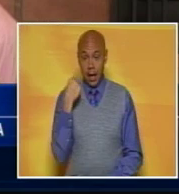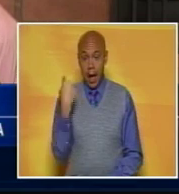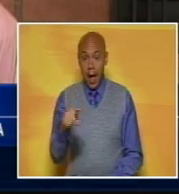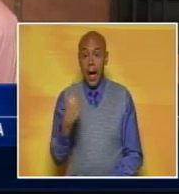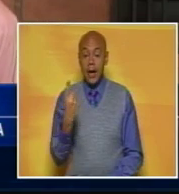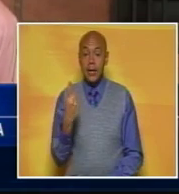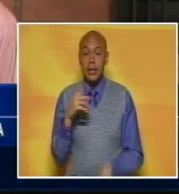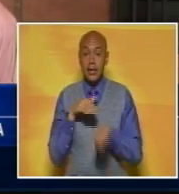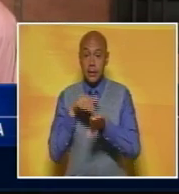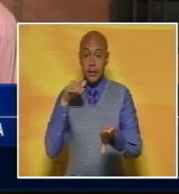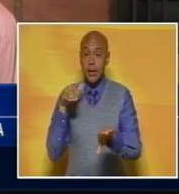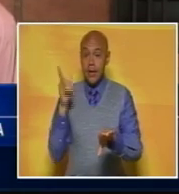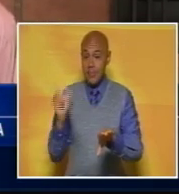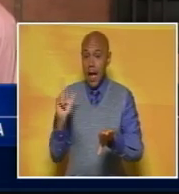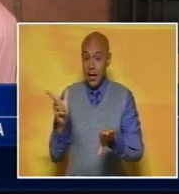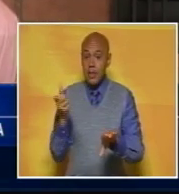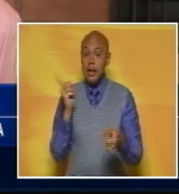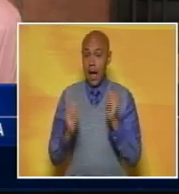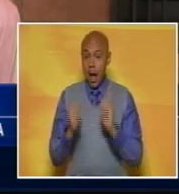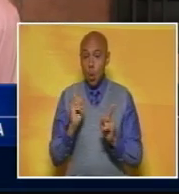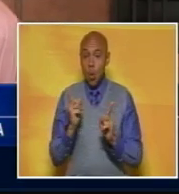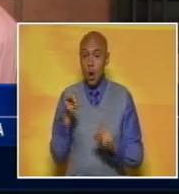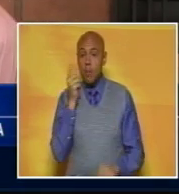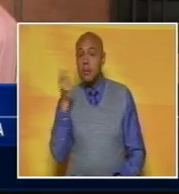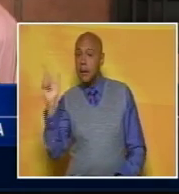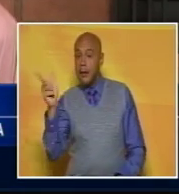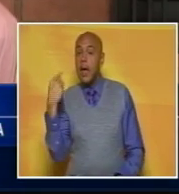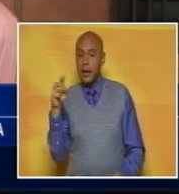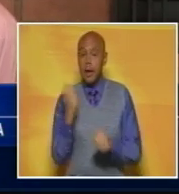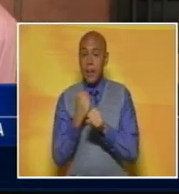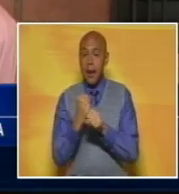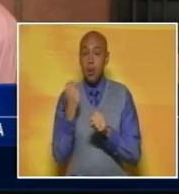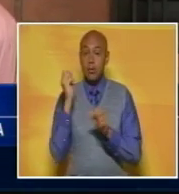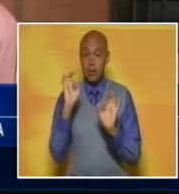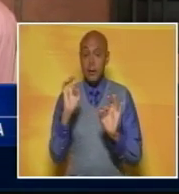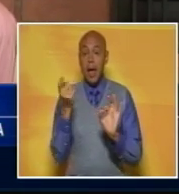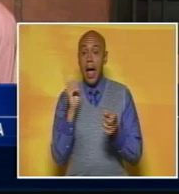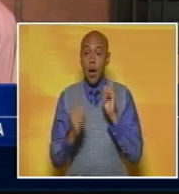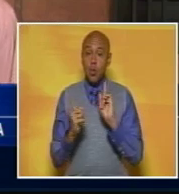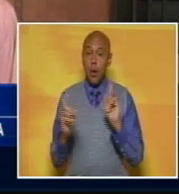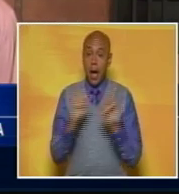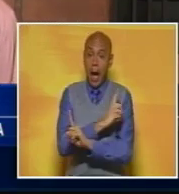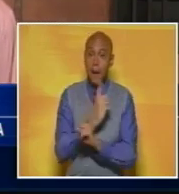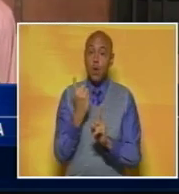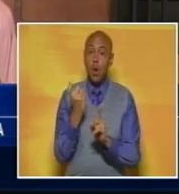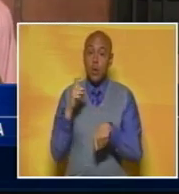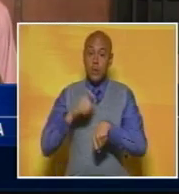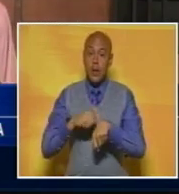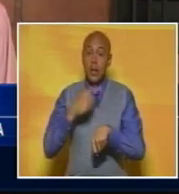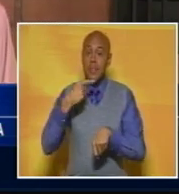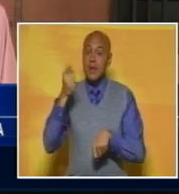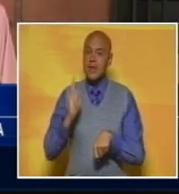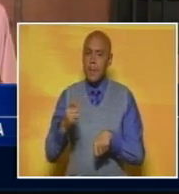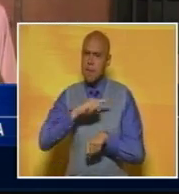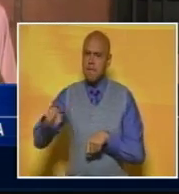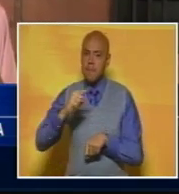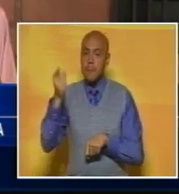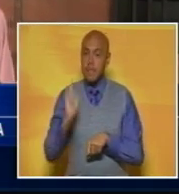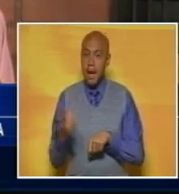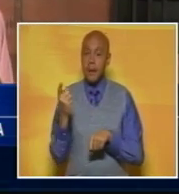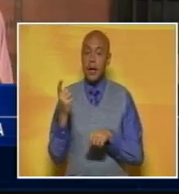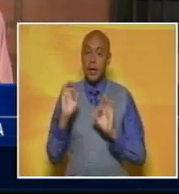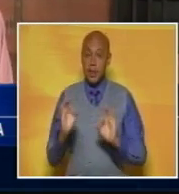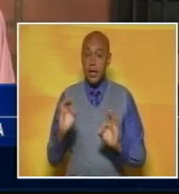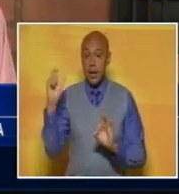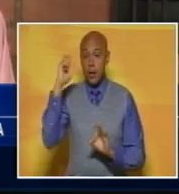líneas donde pueden prestar el servicio y que ahora se está haciendo turno, no se está obligando en las propias líneas de que la gente tiene que